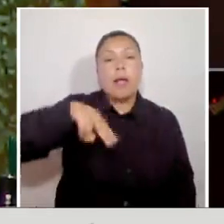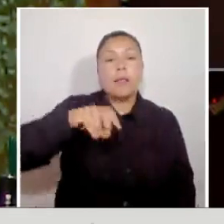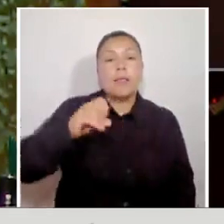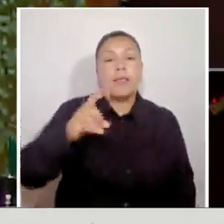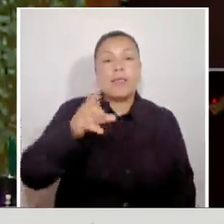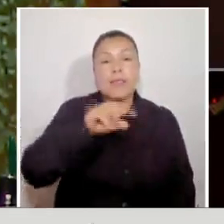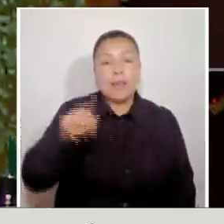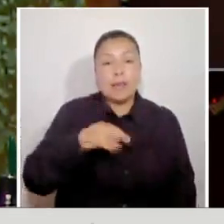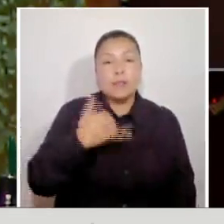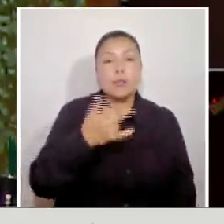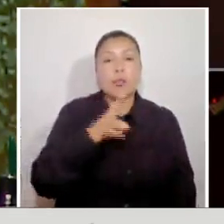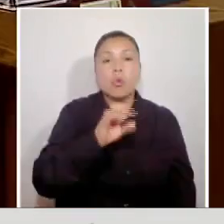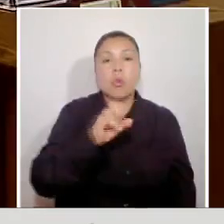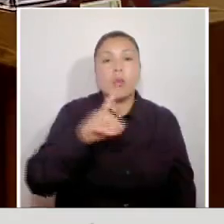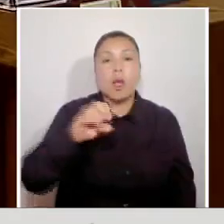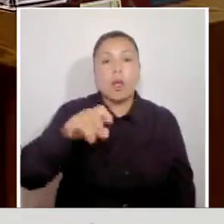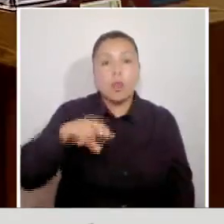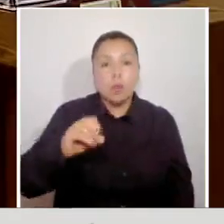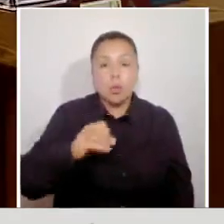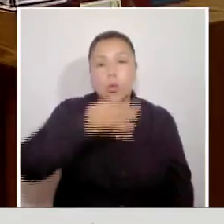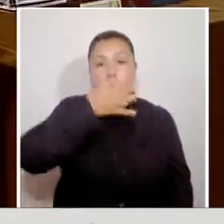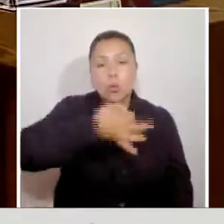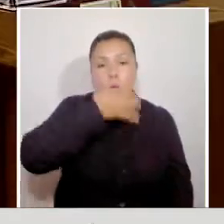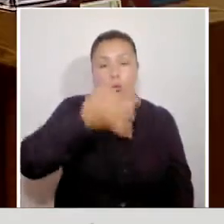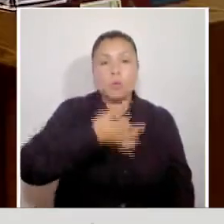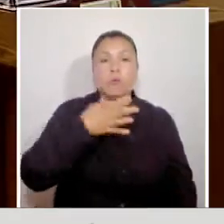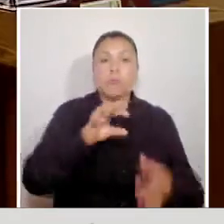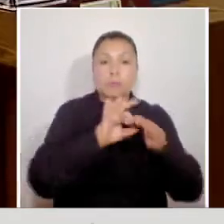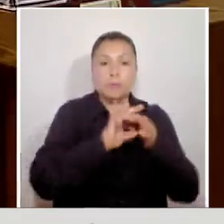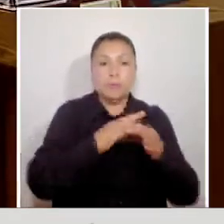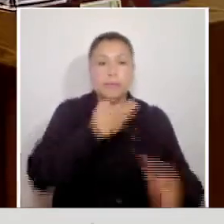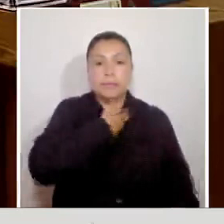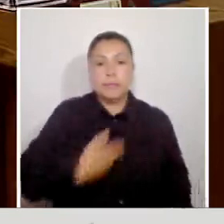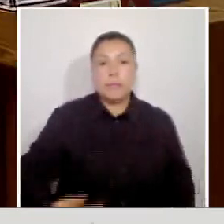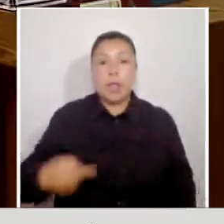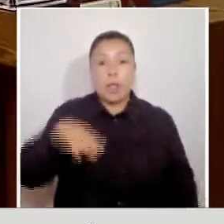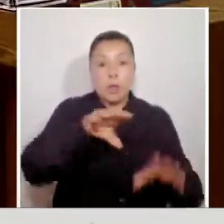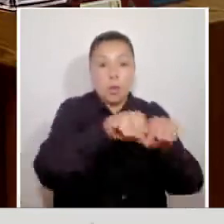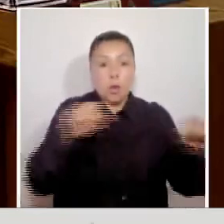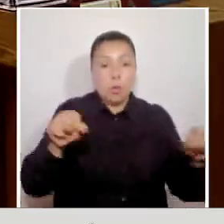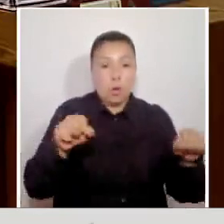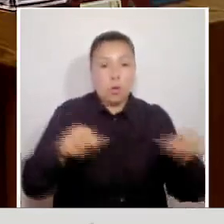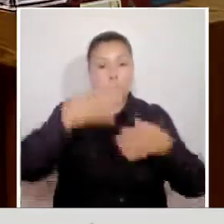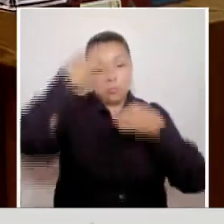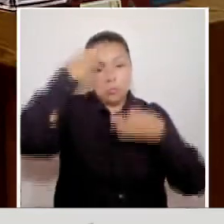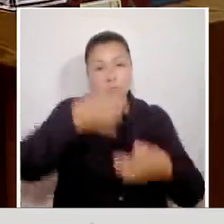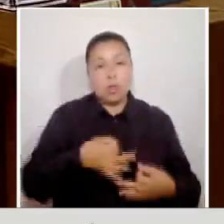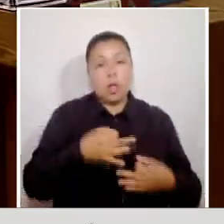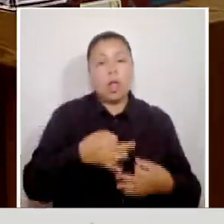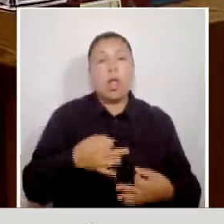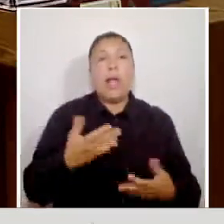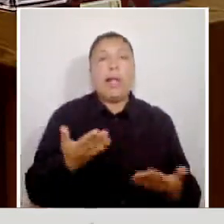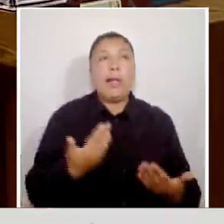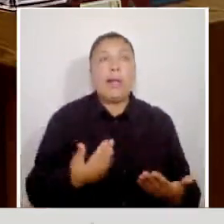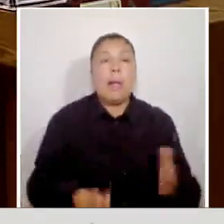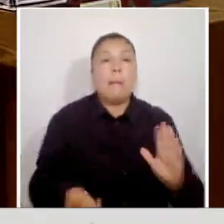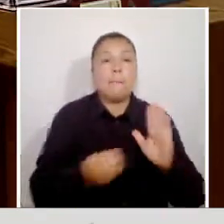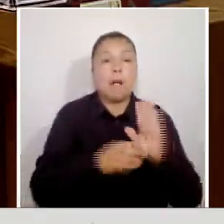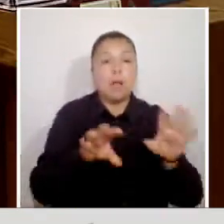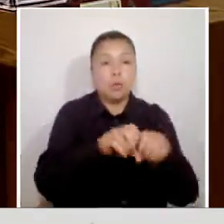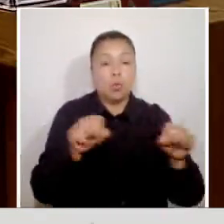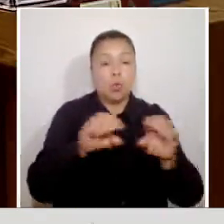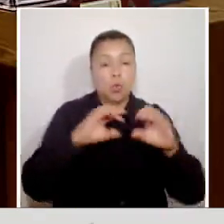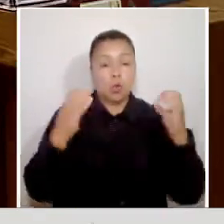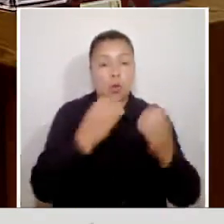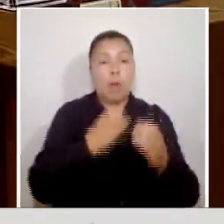Jordán Muchas gracias presidente Este es un acuerdo de resolución que busca reafirmar el compromiso de esta cámara con uno de los